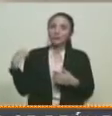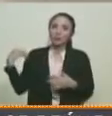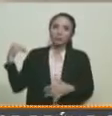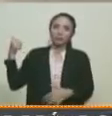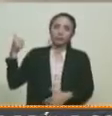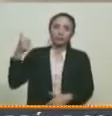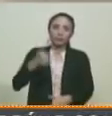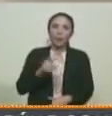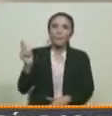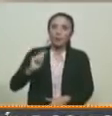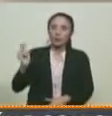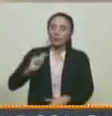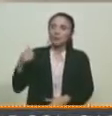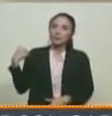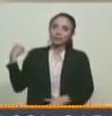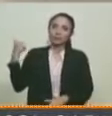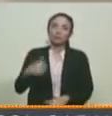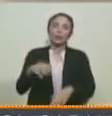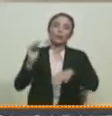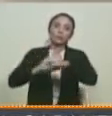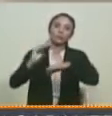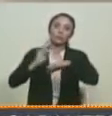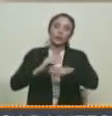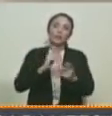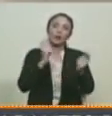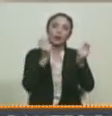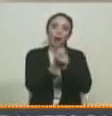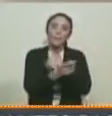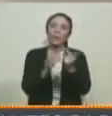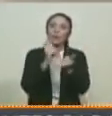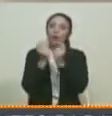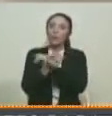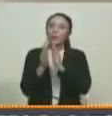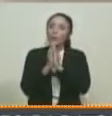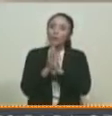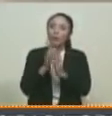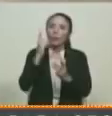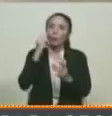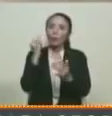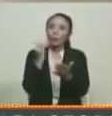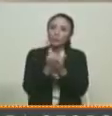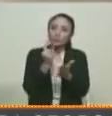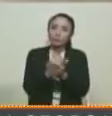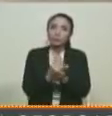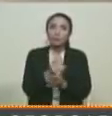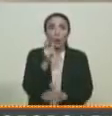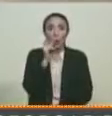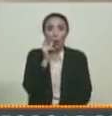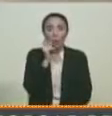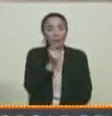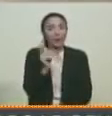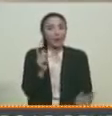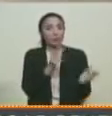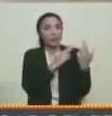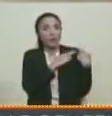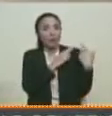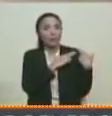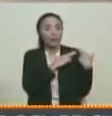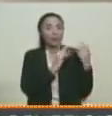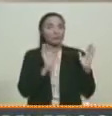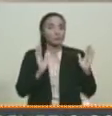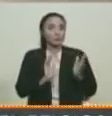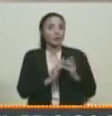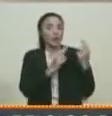meses, y ahora lo vengo diciendo con fuerza, y este compañero tiene un primer nivel de mando en una